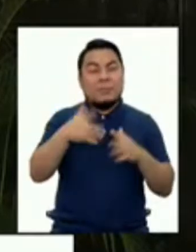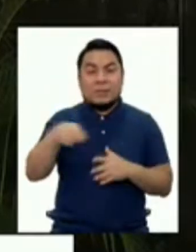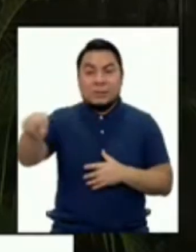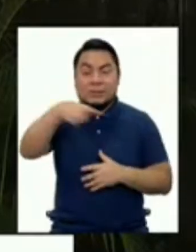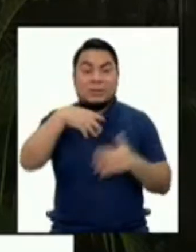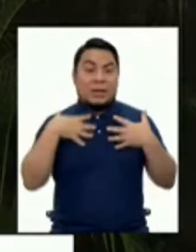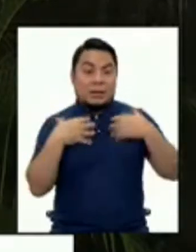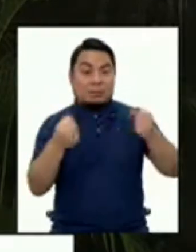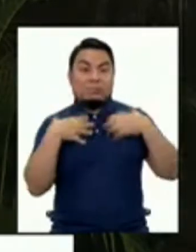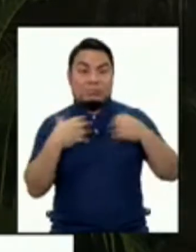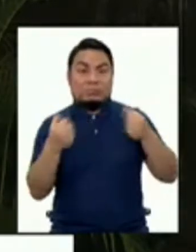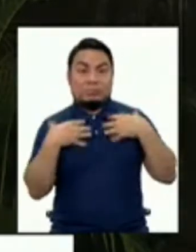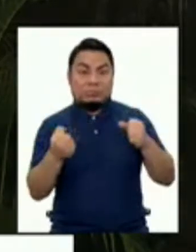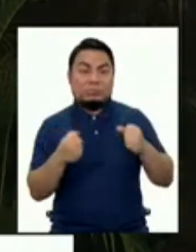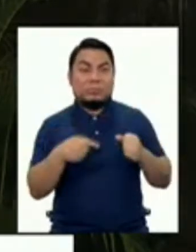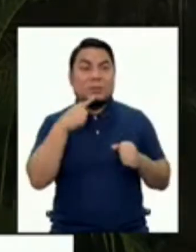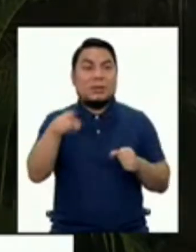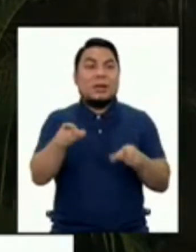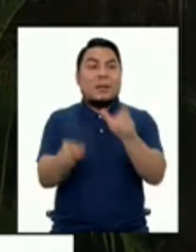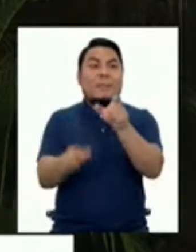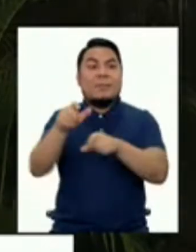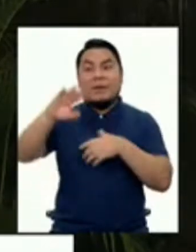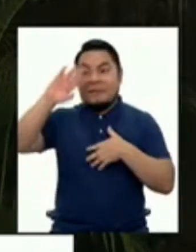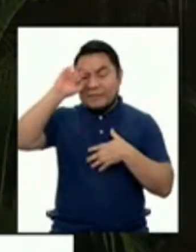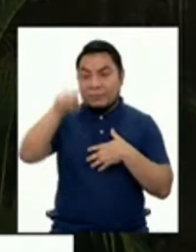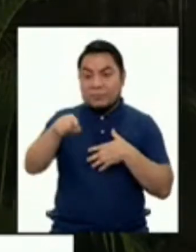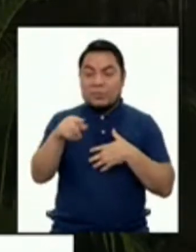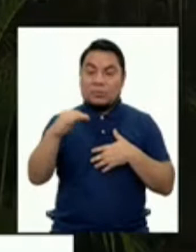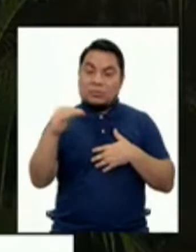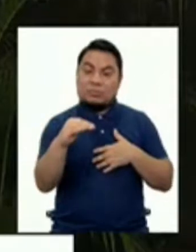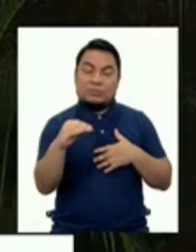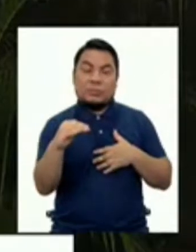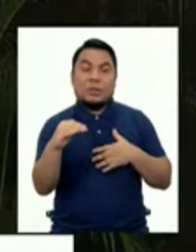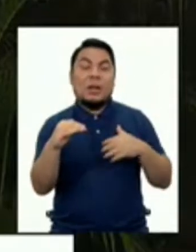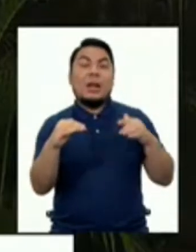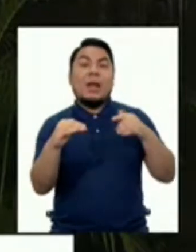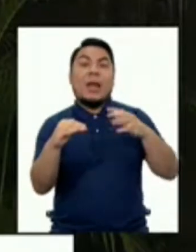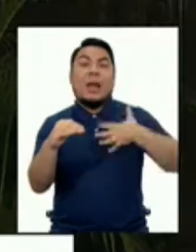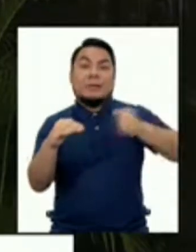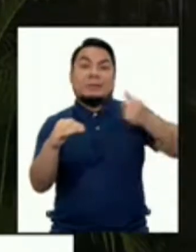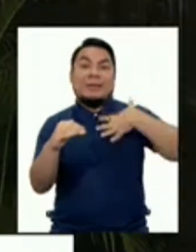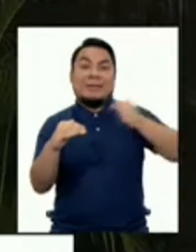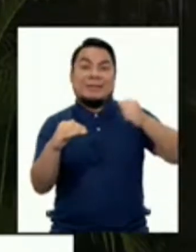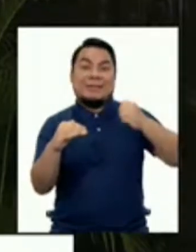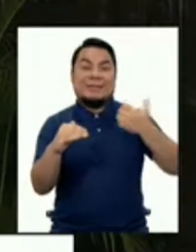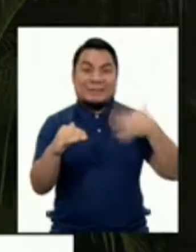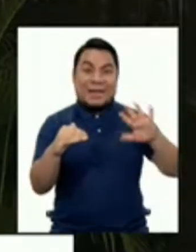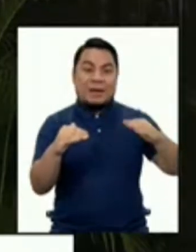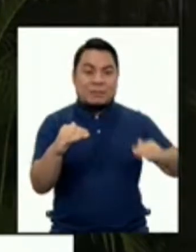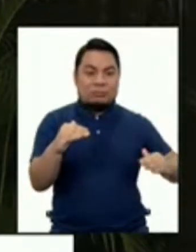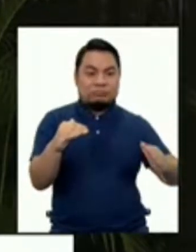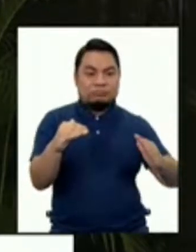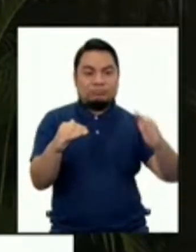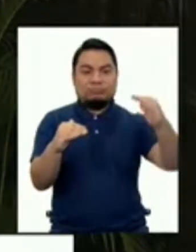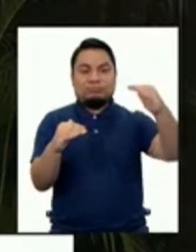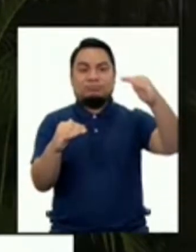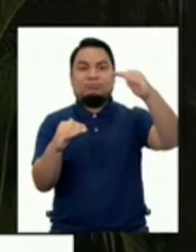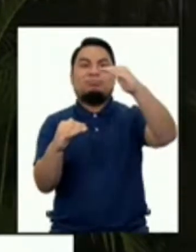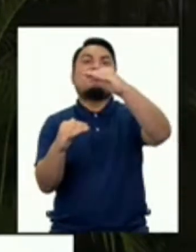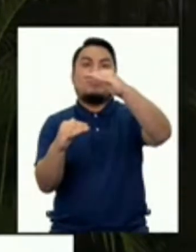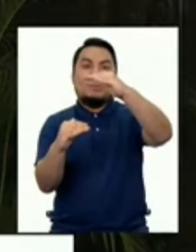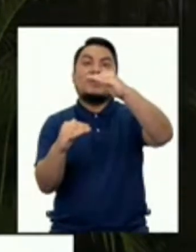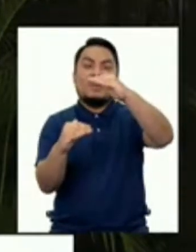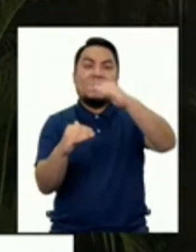casos recuperados y casos activos es el 63% de los casos son recuperados y